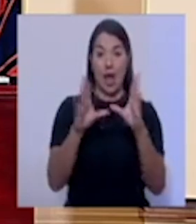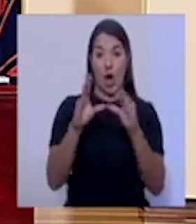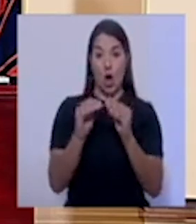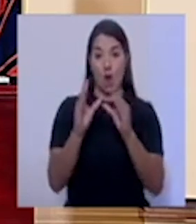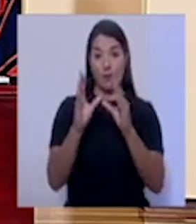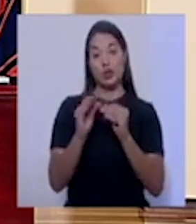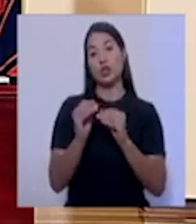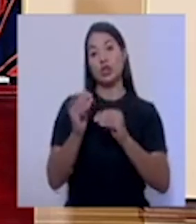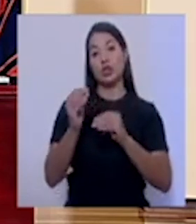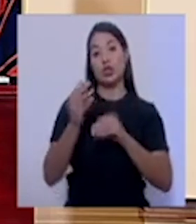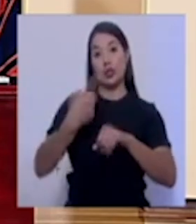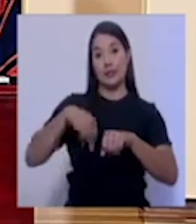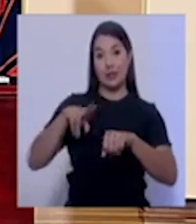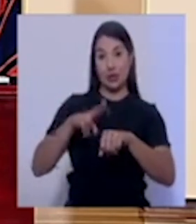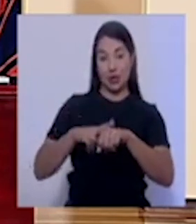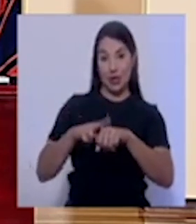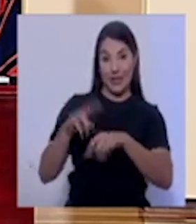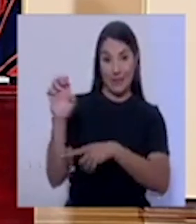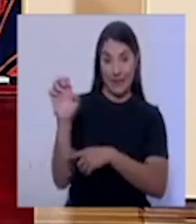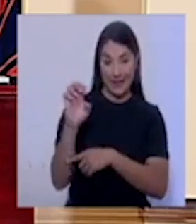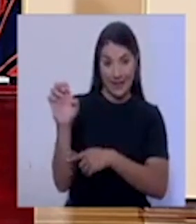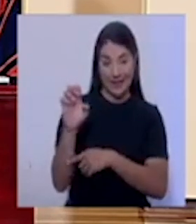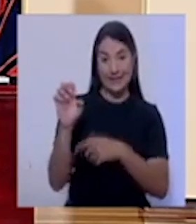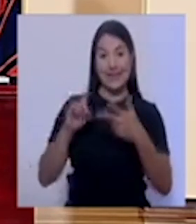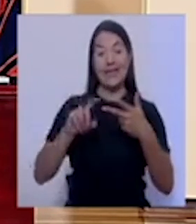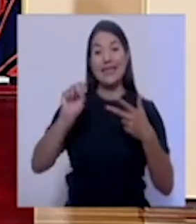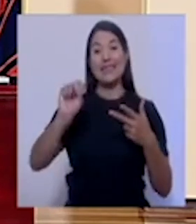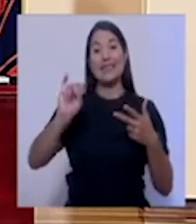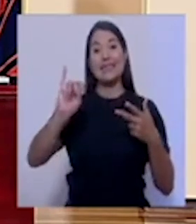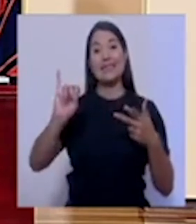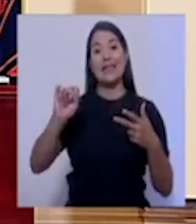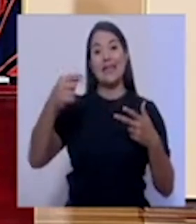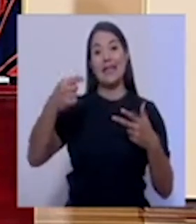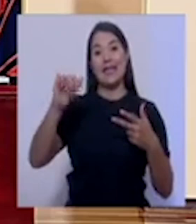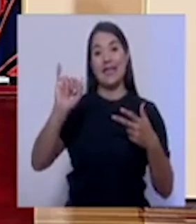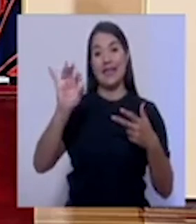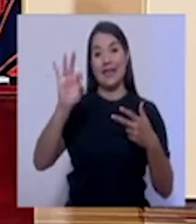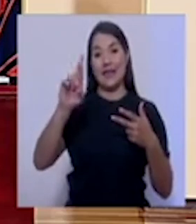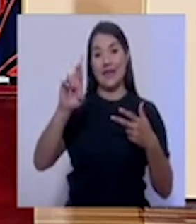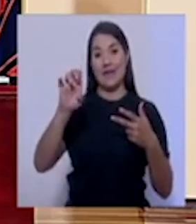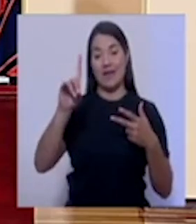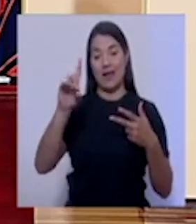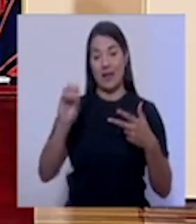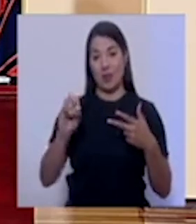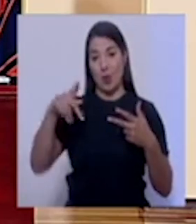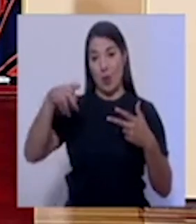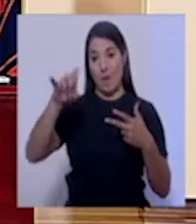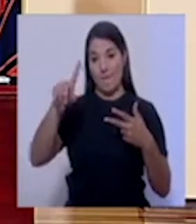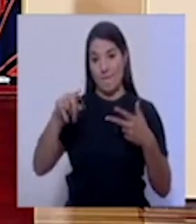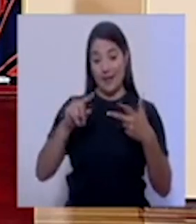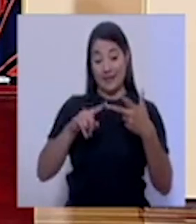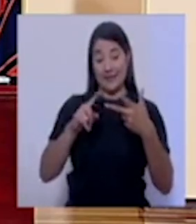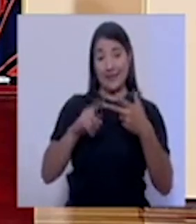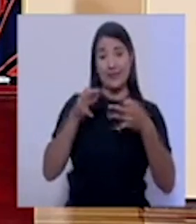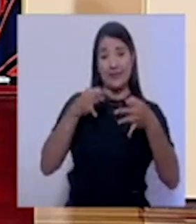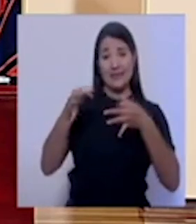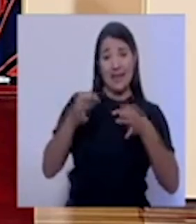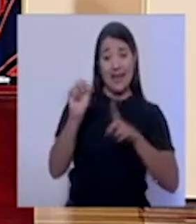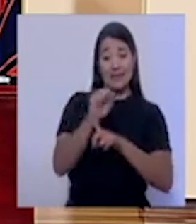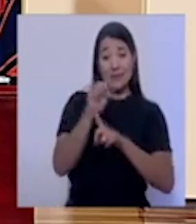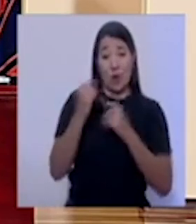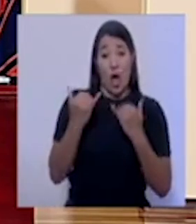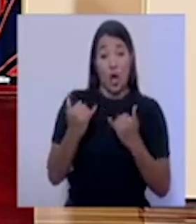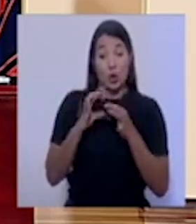Emergencias, el señor Sigifredo Pérez, quien nos dará una actualización de las alertas en los cantones. A continuación